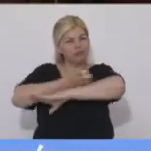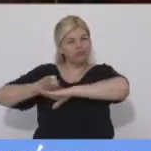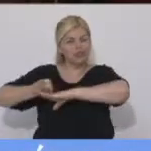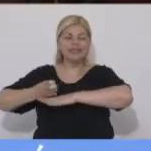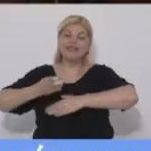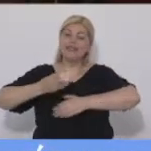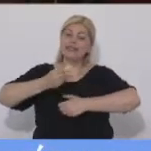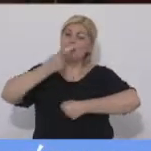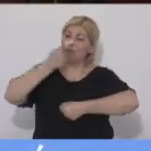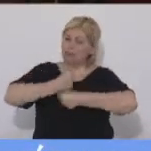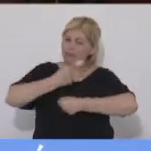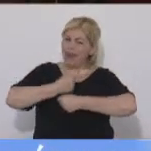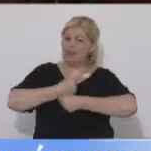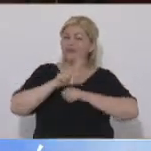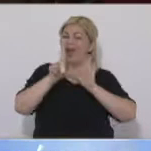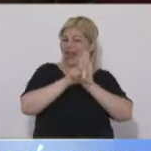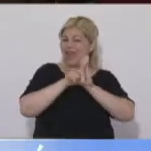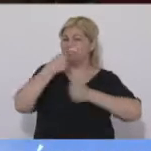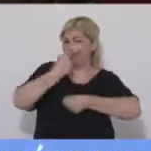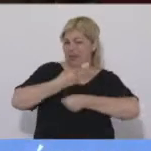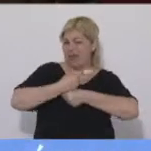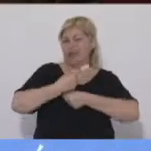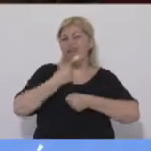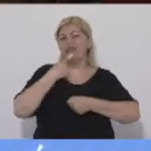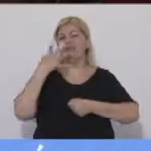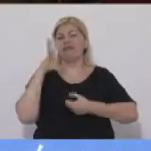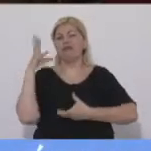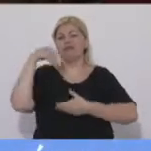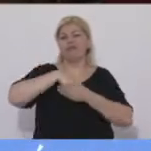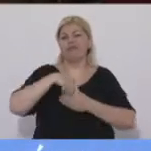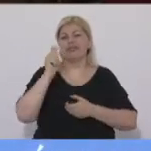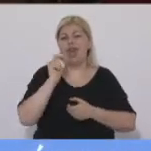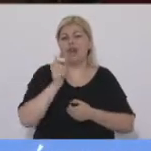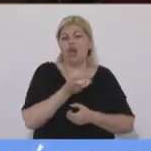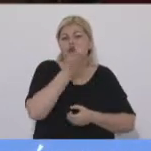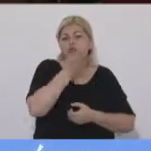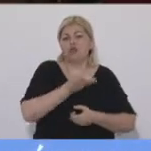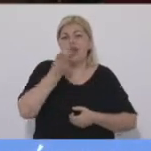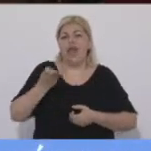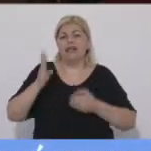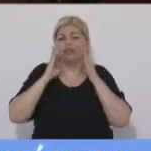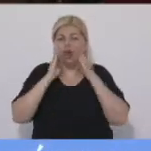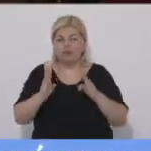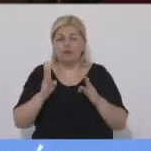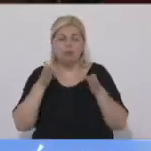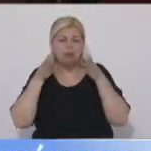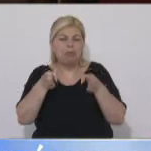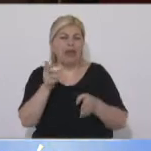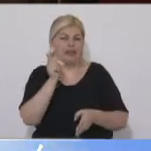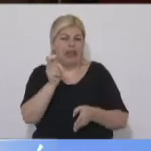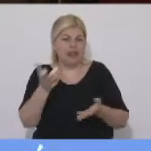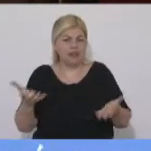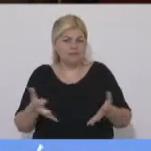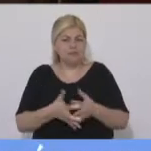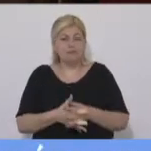considere la ley es a quien comprende cuáles son los sujetos de aplicación de la ley y aquí es